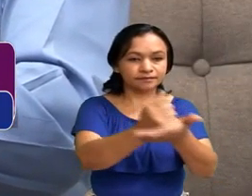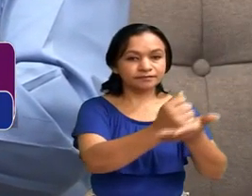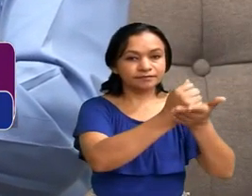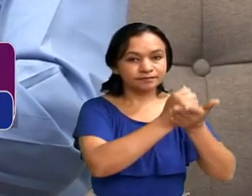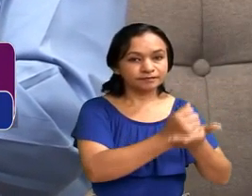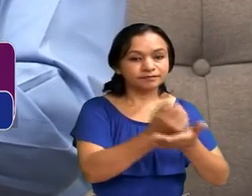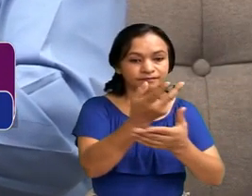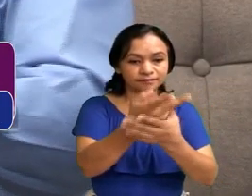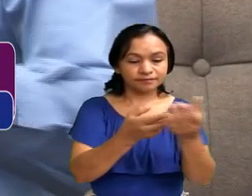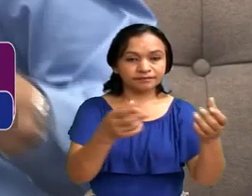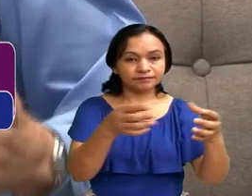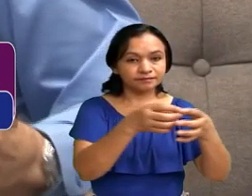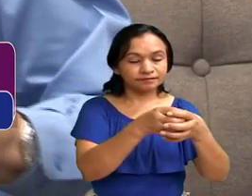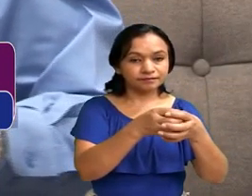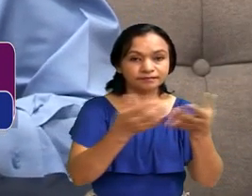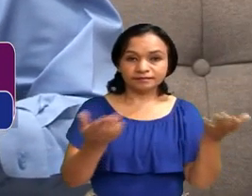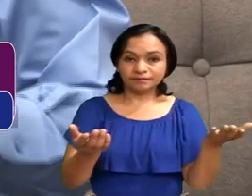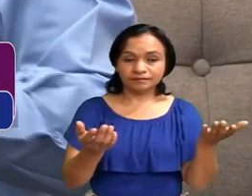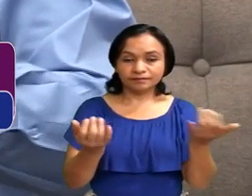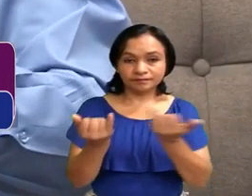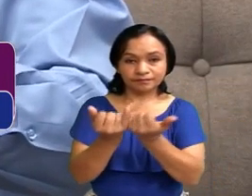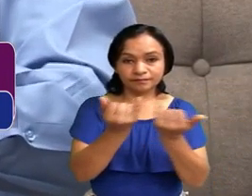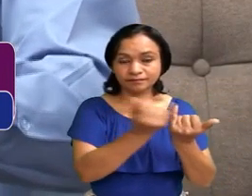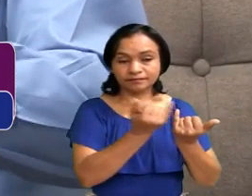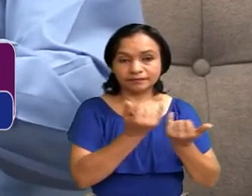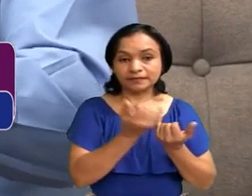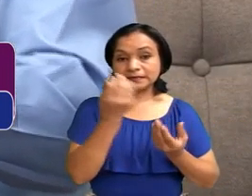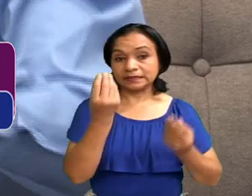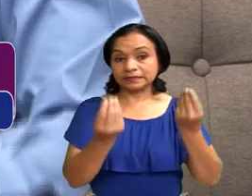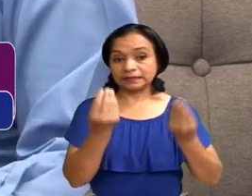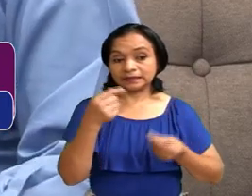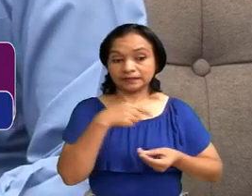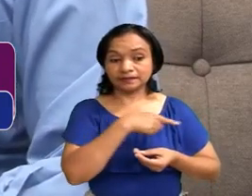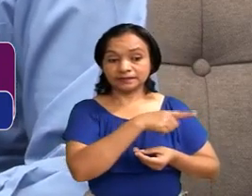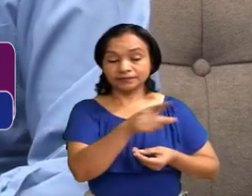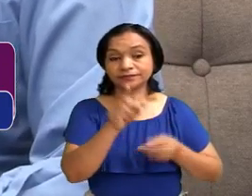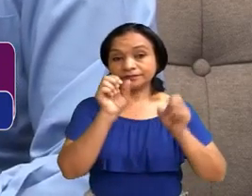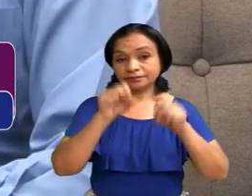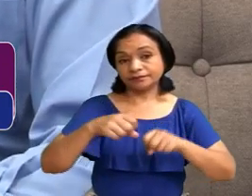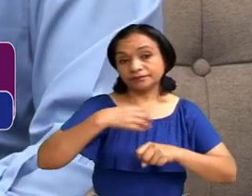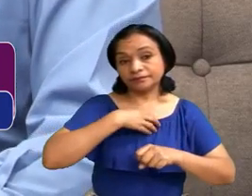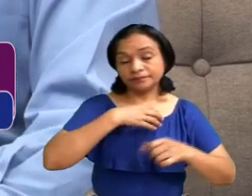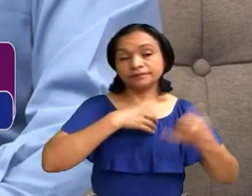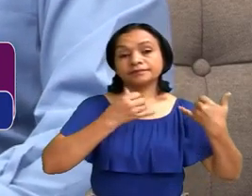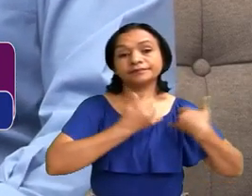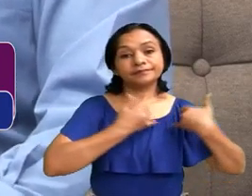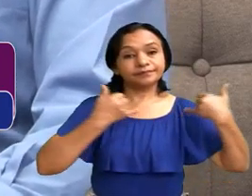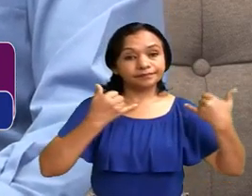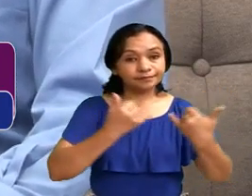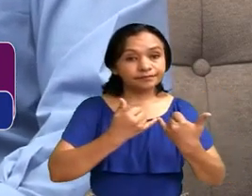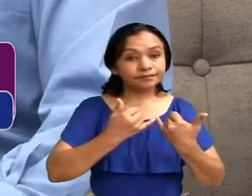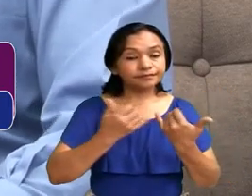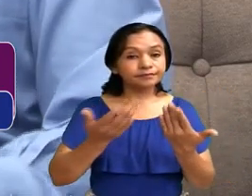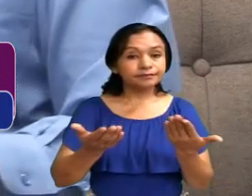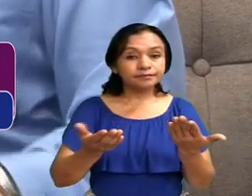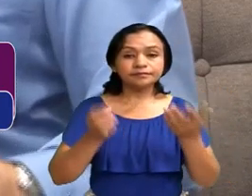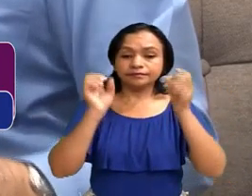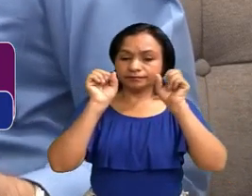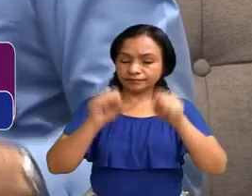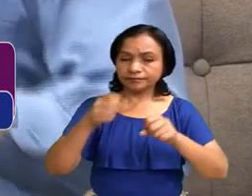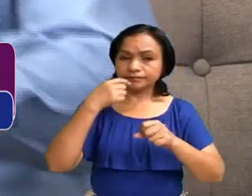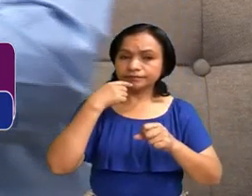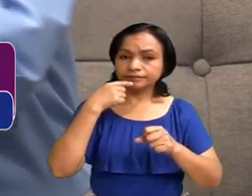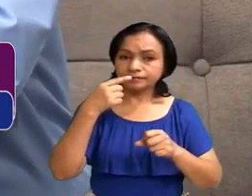¿verdad? No necesariamente igual, sino dependiendo de las condiciones. Pero además, como decís, ¿verdad?